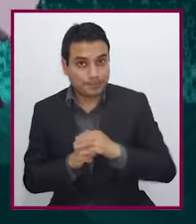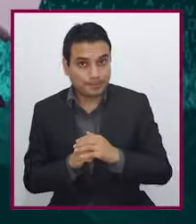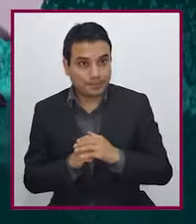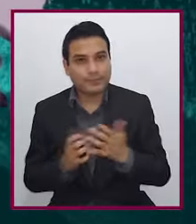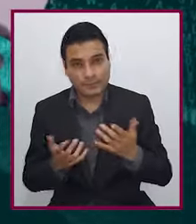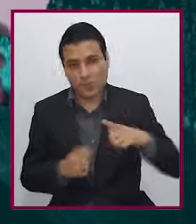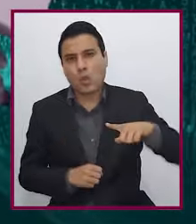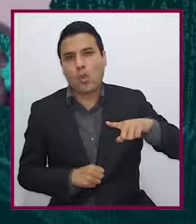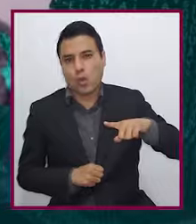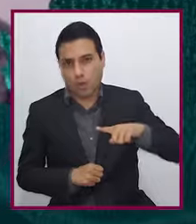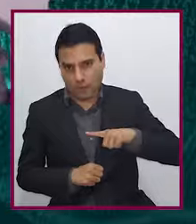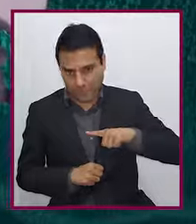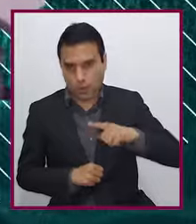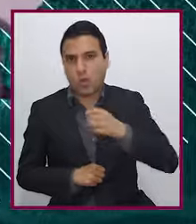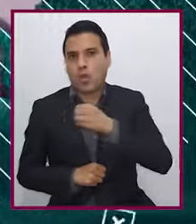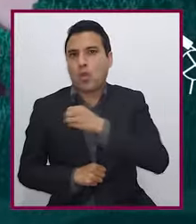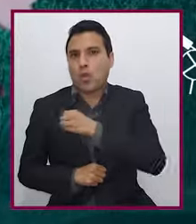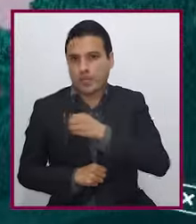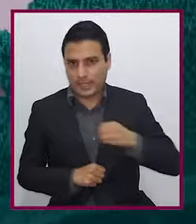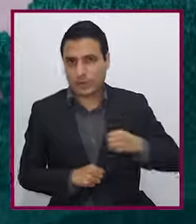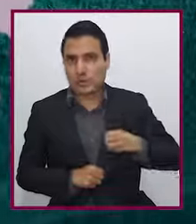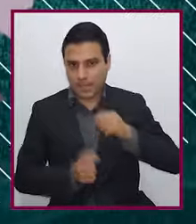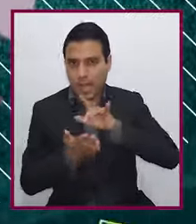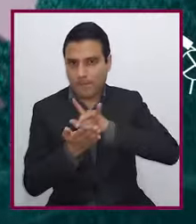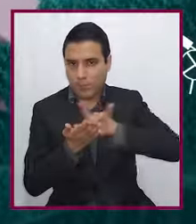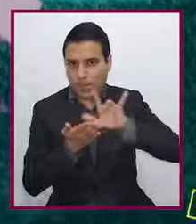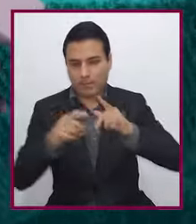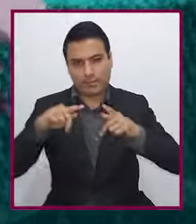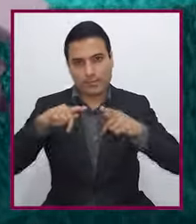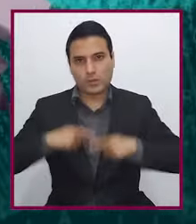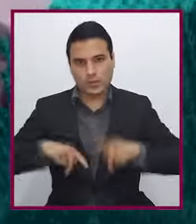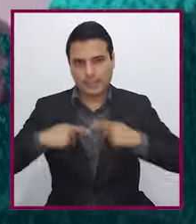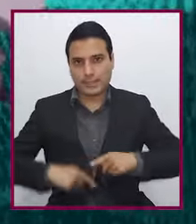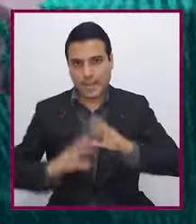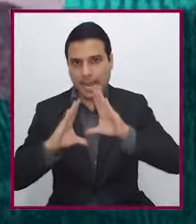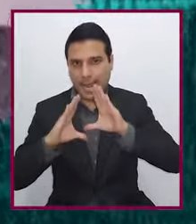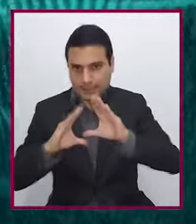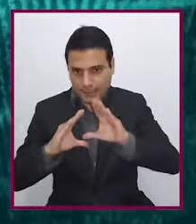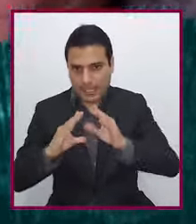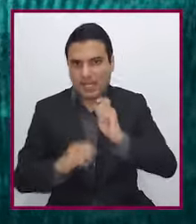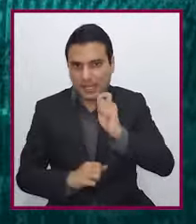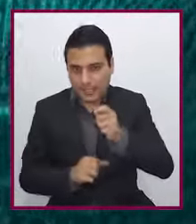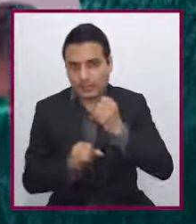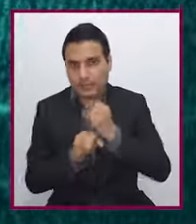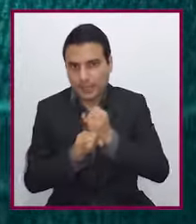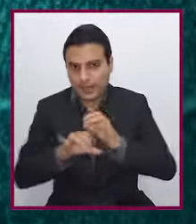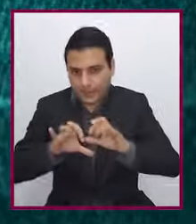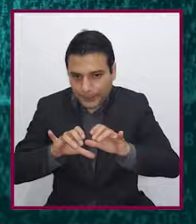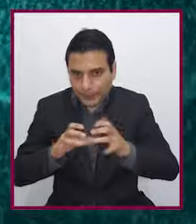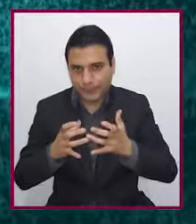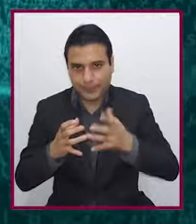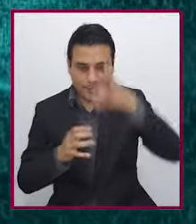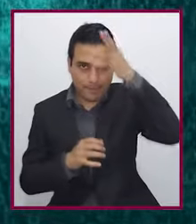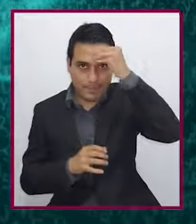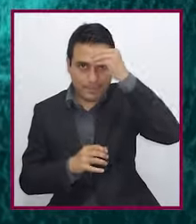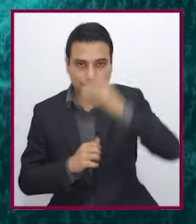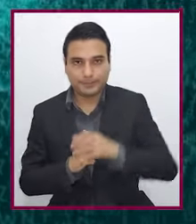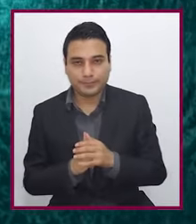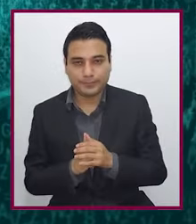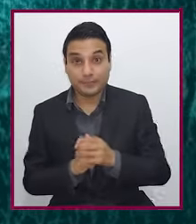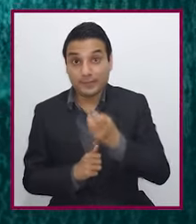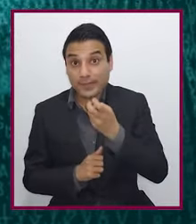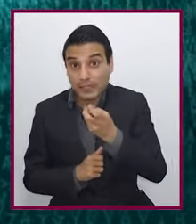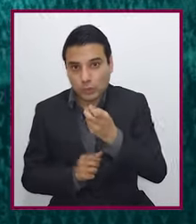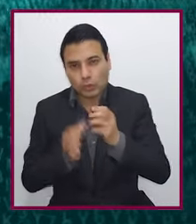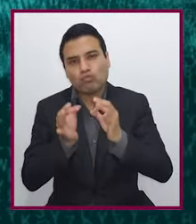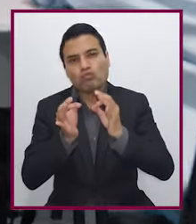Yo considero que el Estado sí está obligado a garantizar la alfabetización digital. Podemos ver que esta